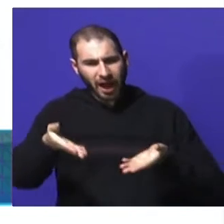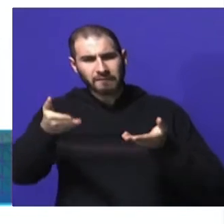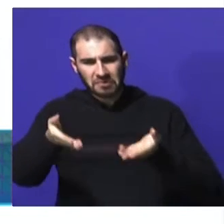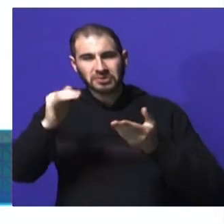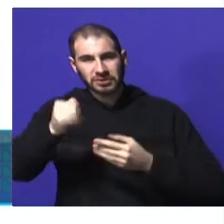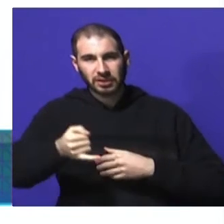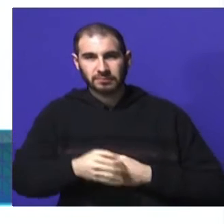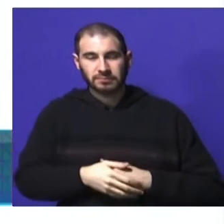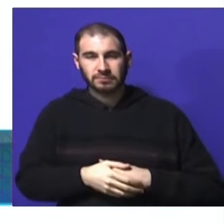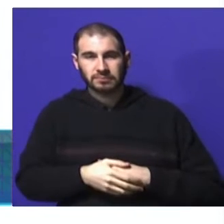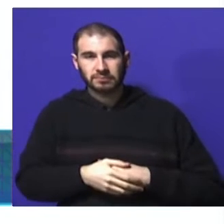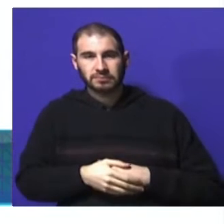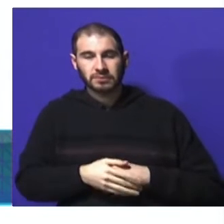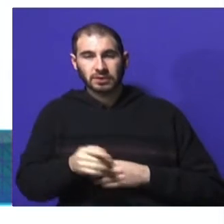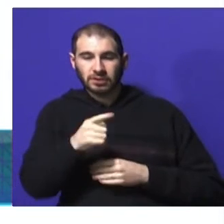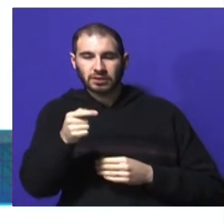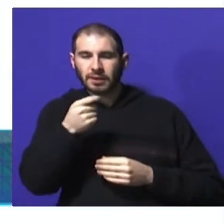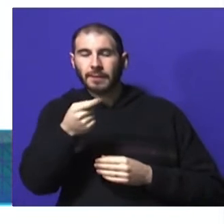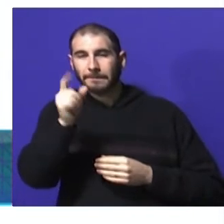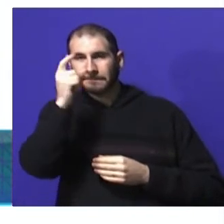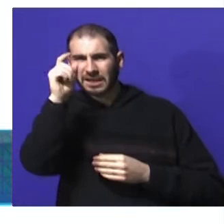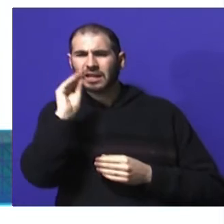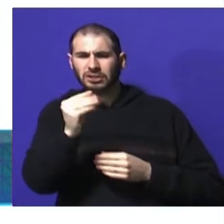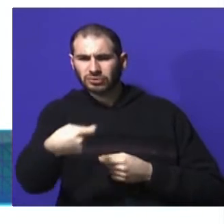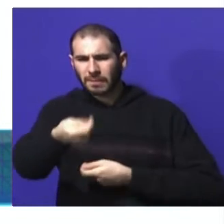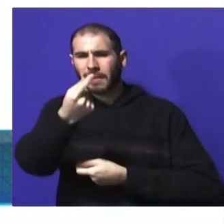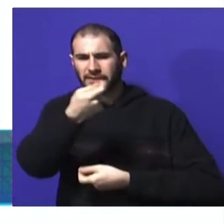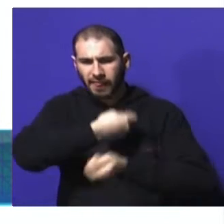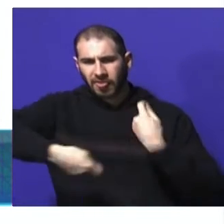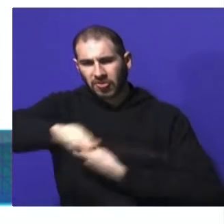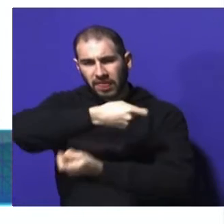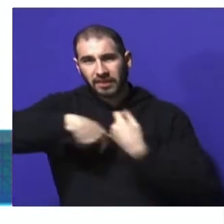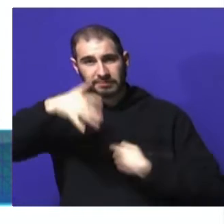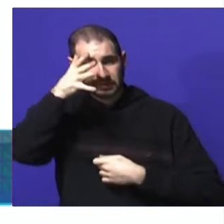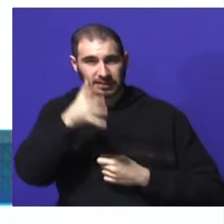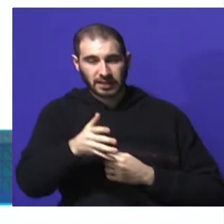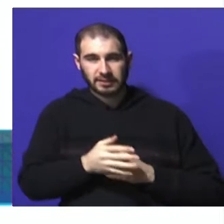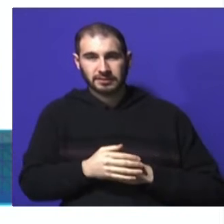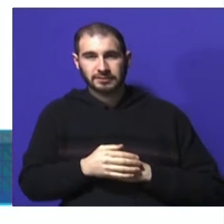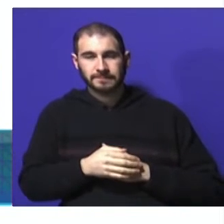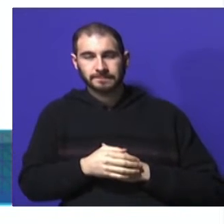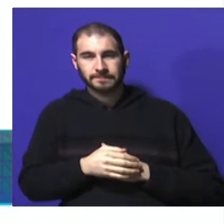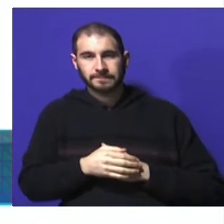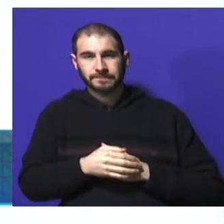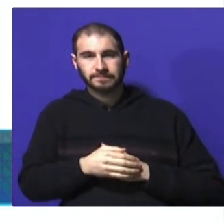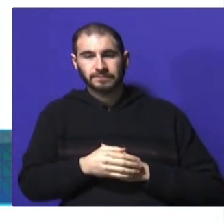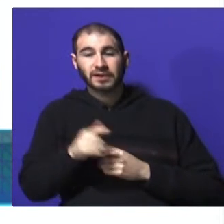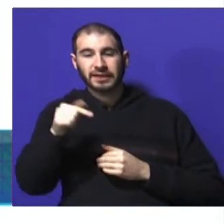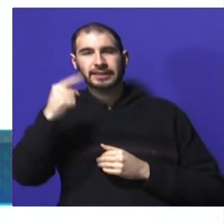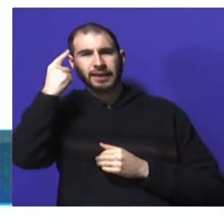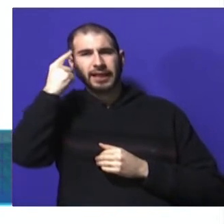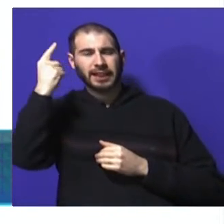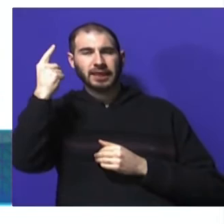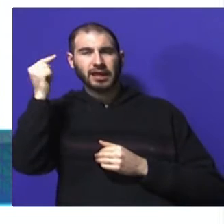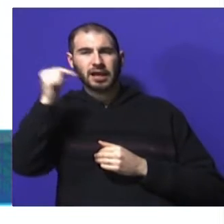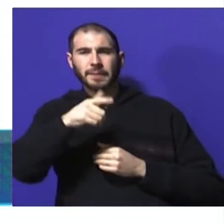en la Argentina. Es mucho lo que mueve la minería contaminante y existe esta idea de